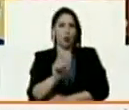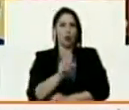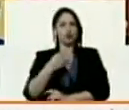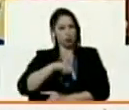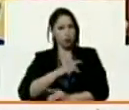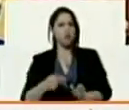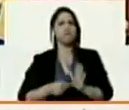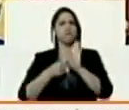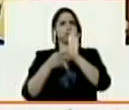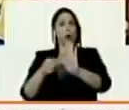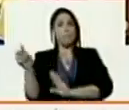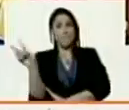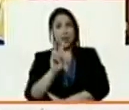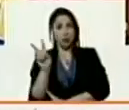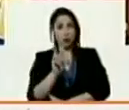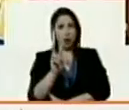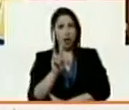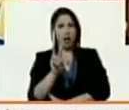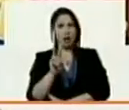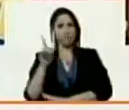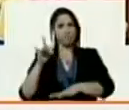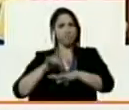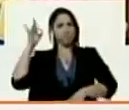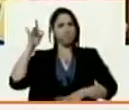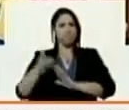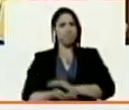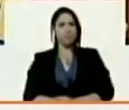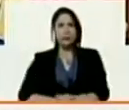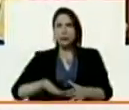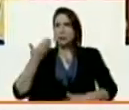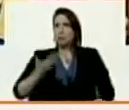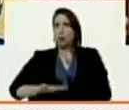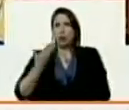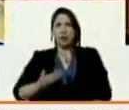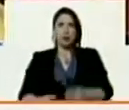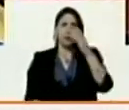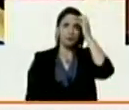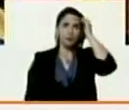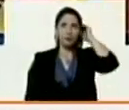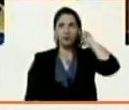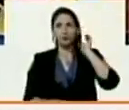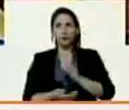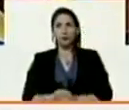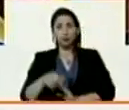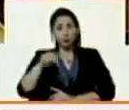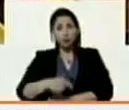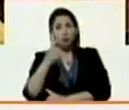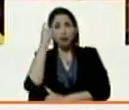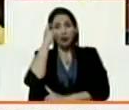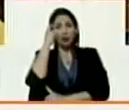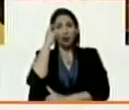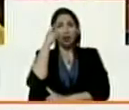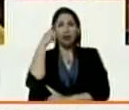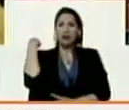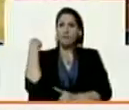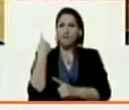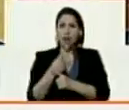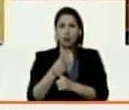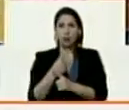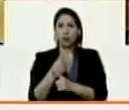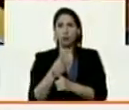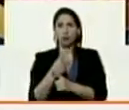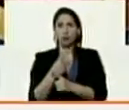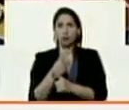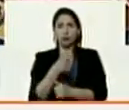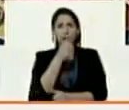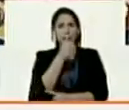demostrado. Venezuela le toca un papel estelar, queridos hermanos, queridas hermanas. Por eso hoy día debemos estar en